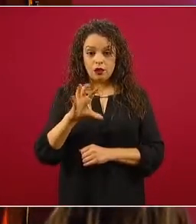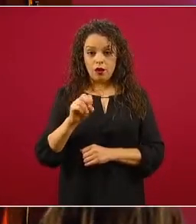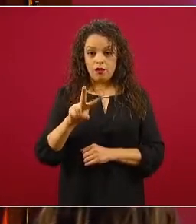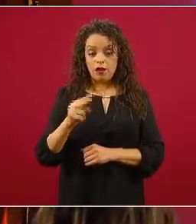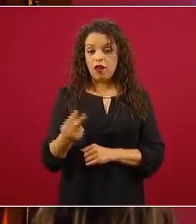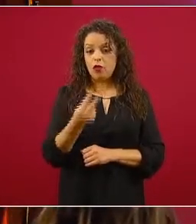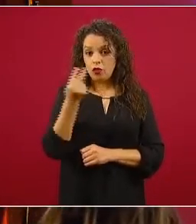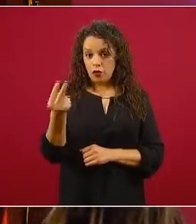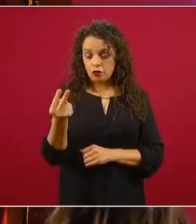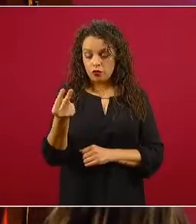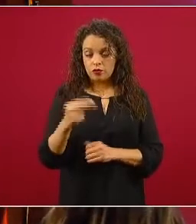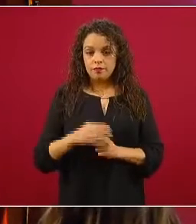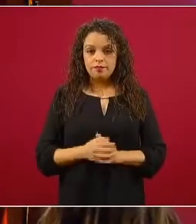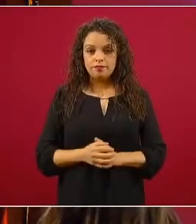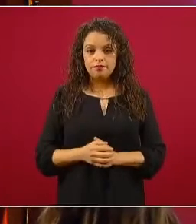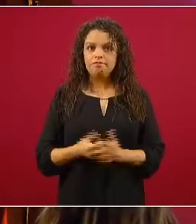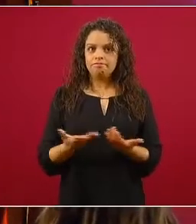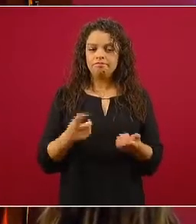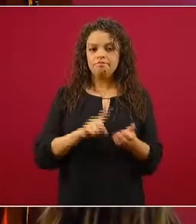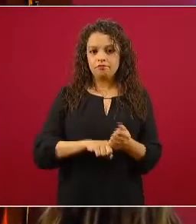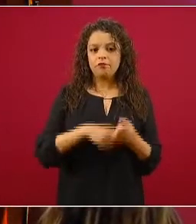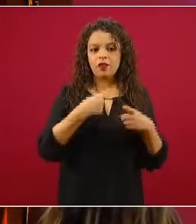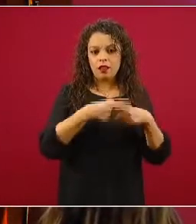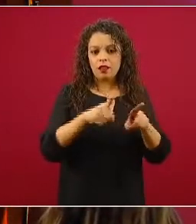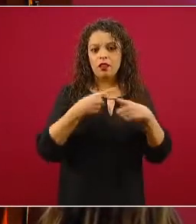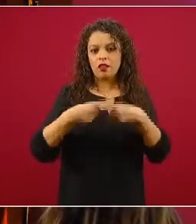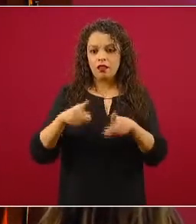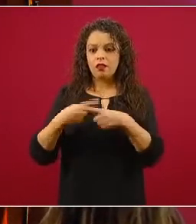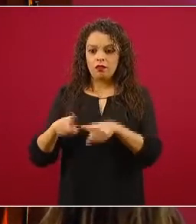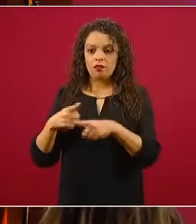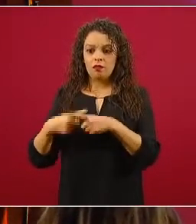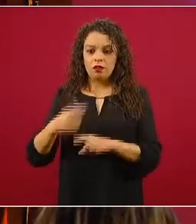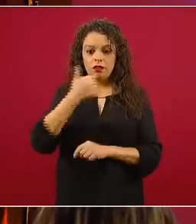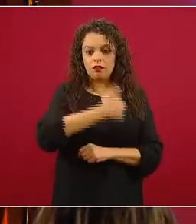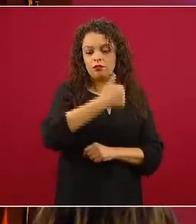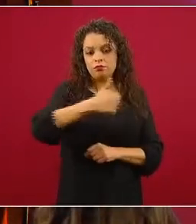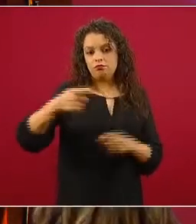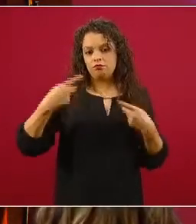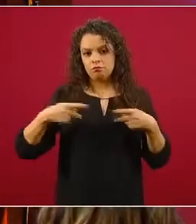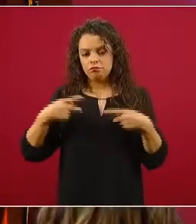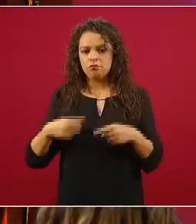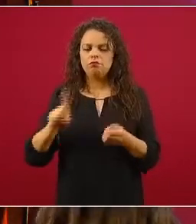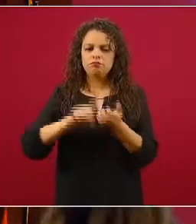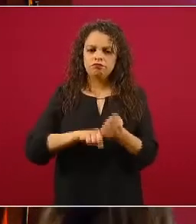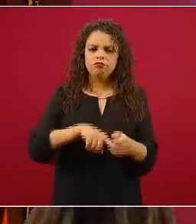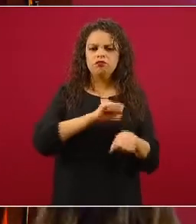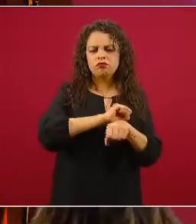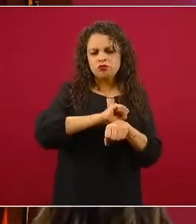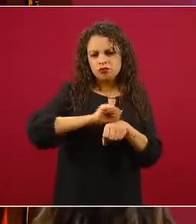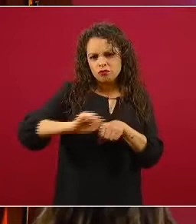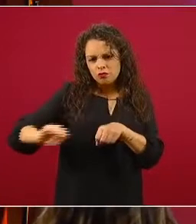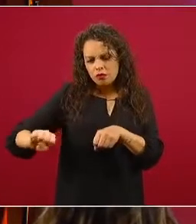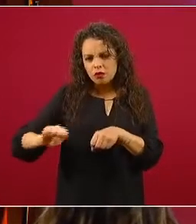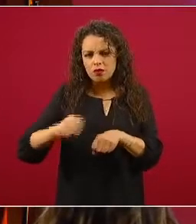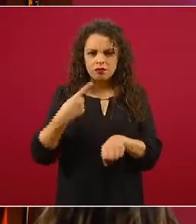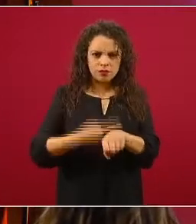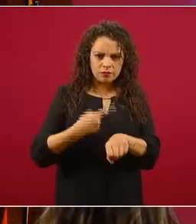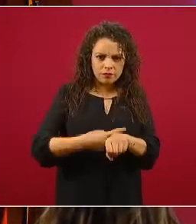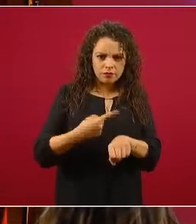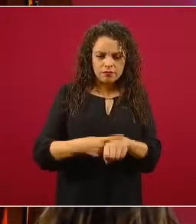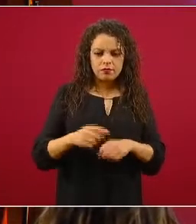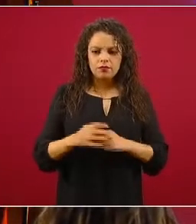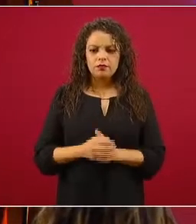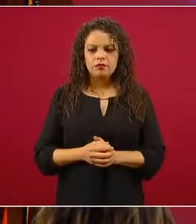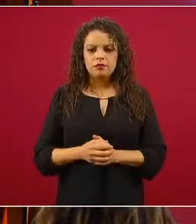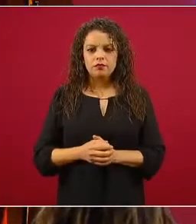ser distinta en la población, pueden tener una enfermedad leve, puede haber entre estos leves algunos